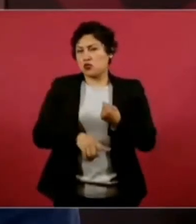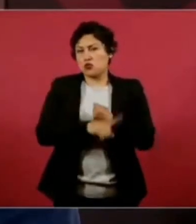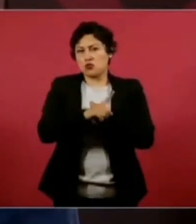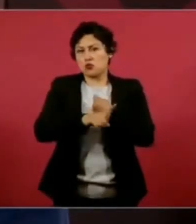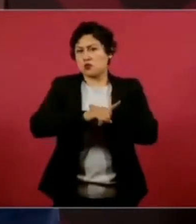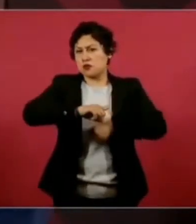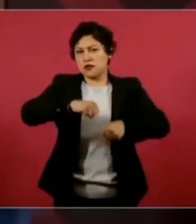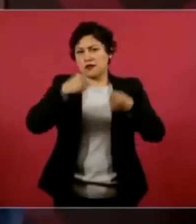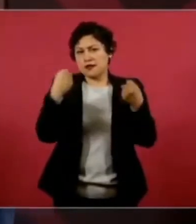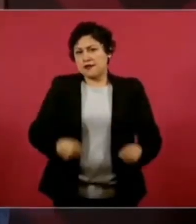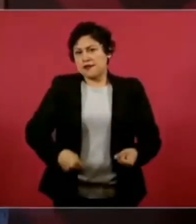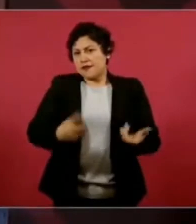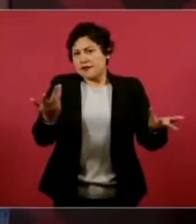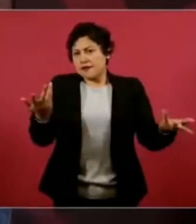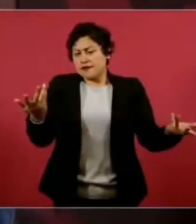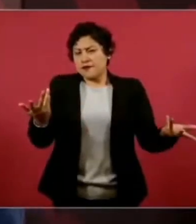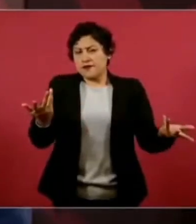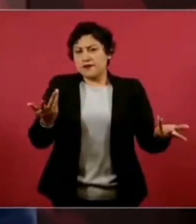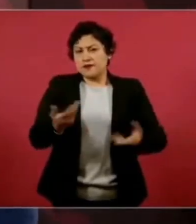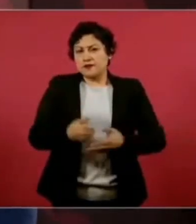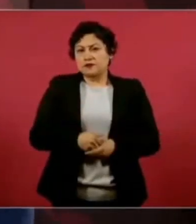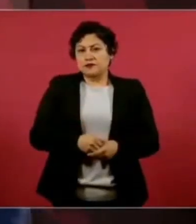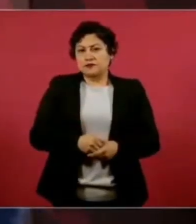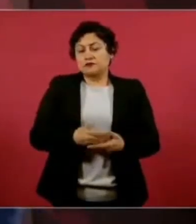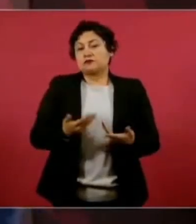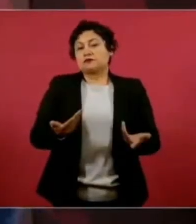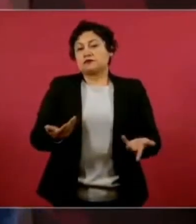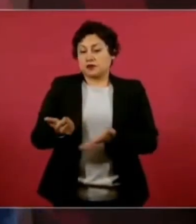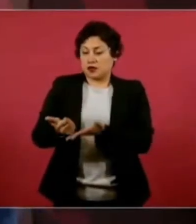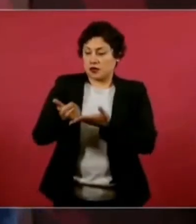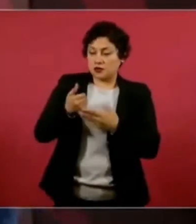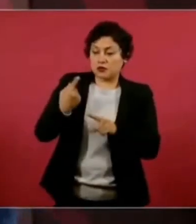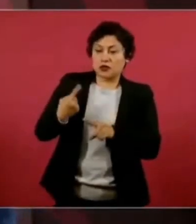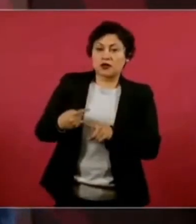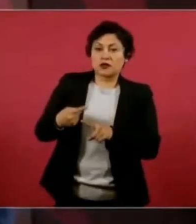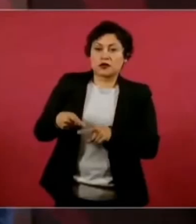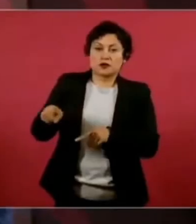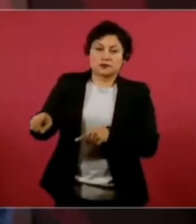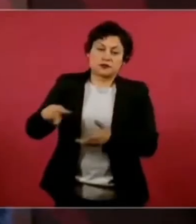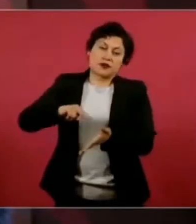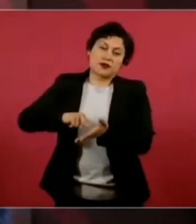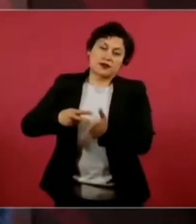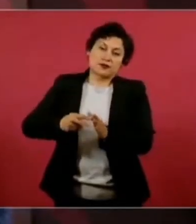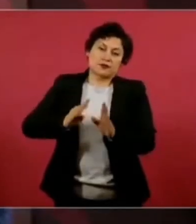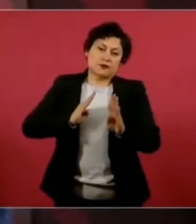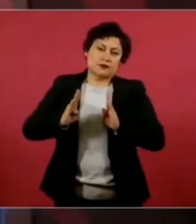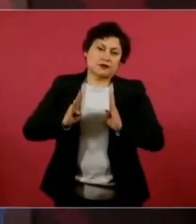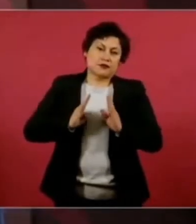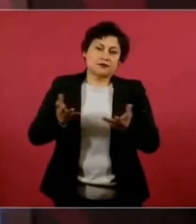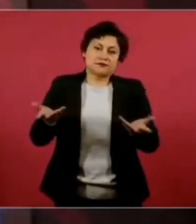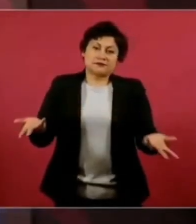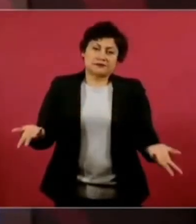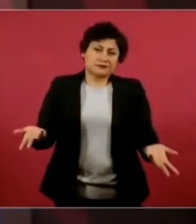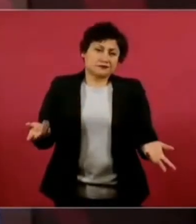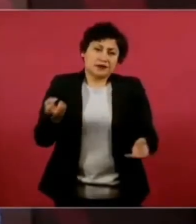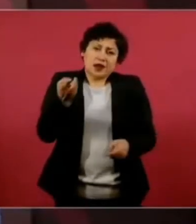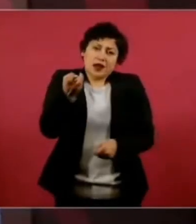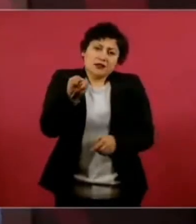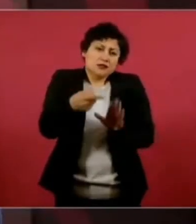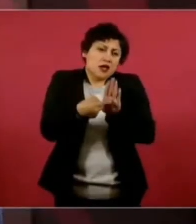¿Qué hubiese pasado si no recurrimos a los ingenieros militares? Y así muchas